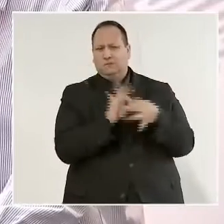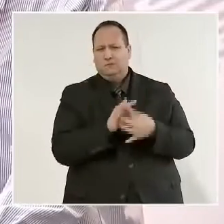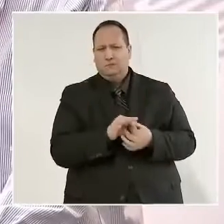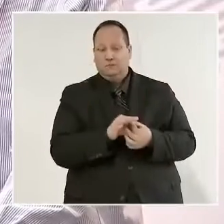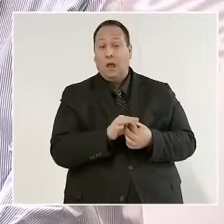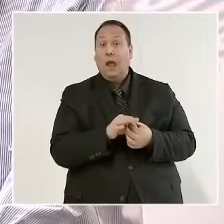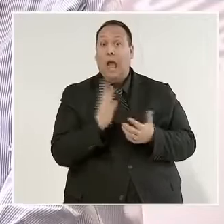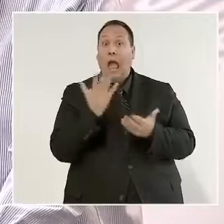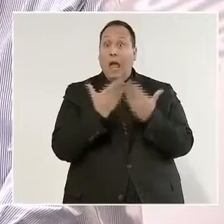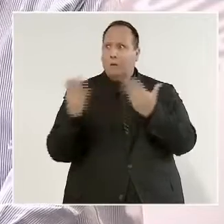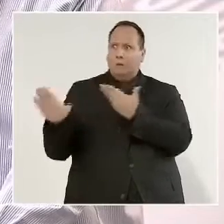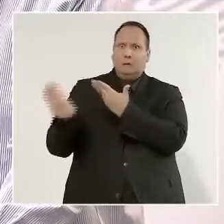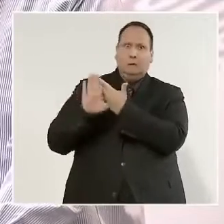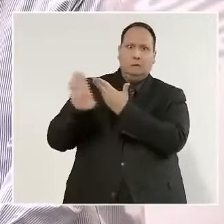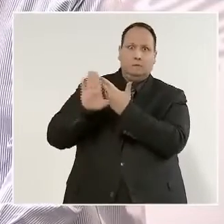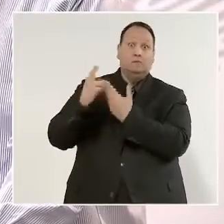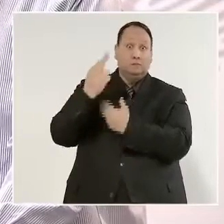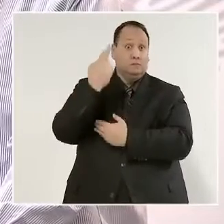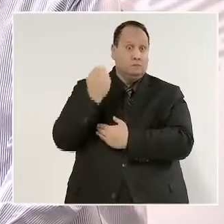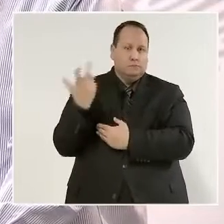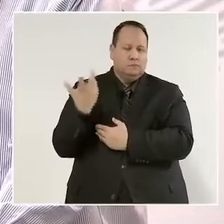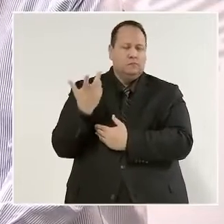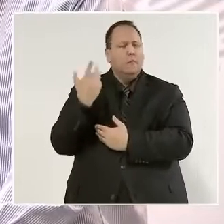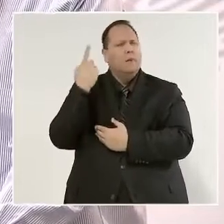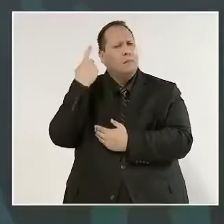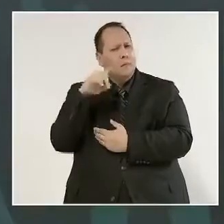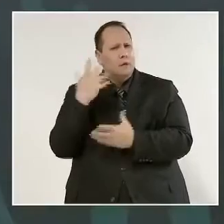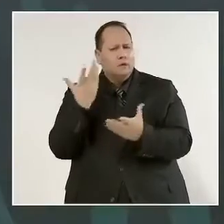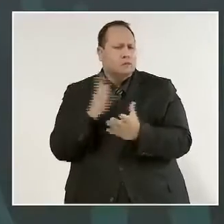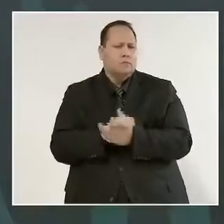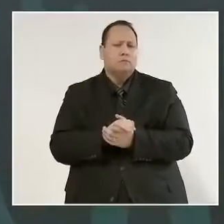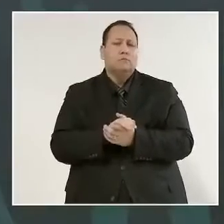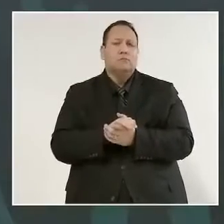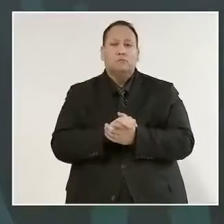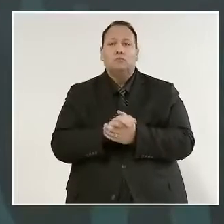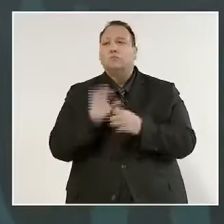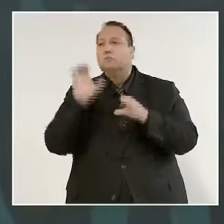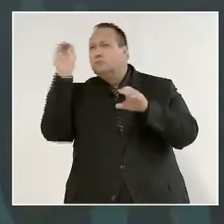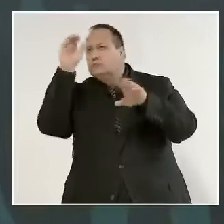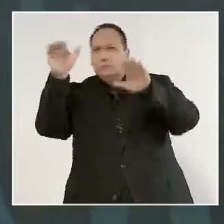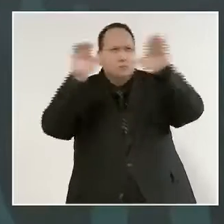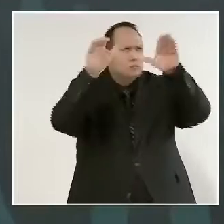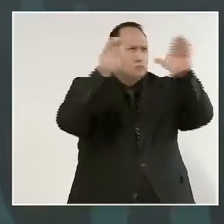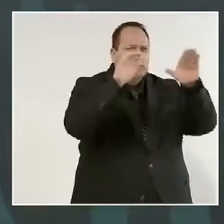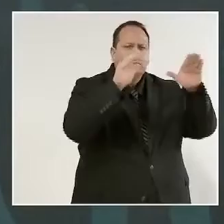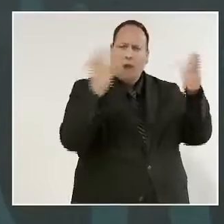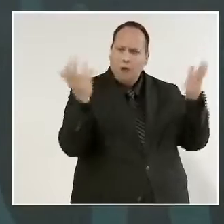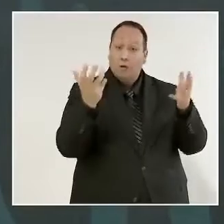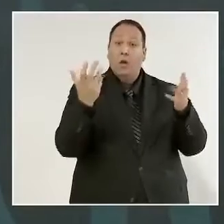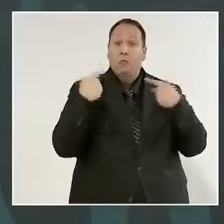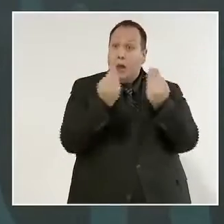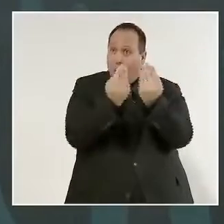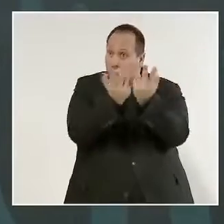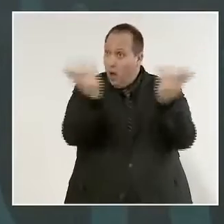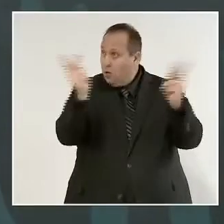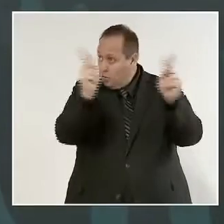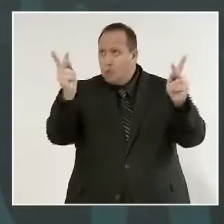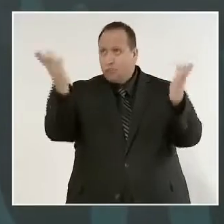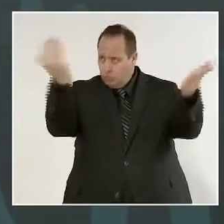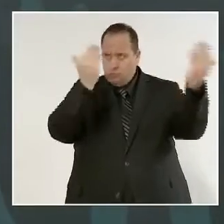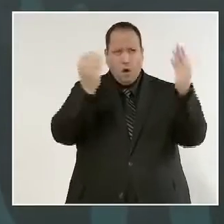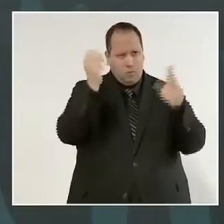están ahora oponiendo a que se lleve a cabo esta consulta. Yo invito a todo el pueblo a que